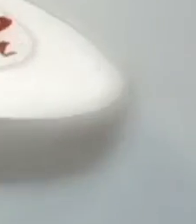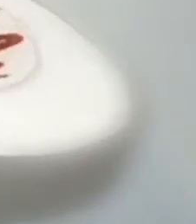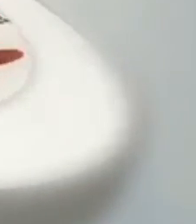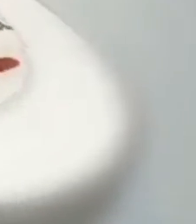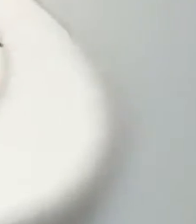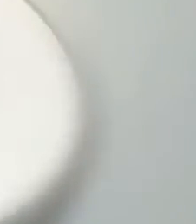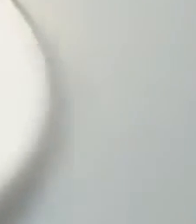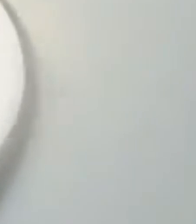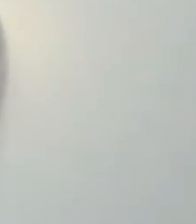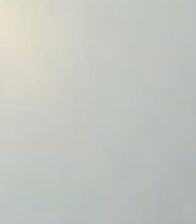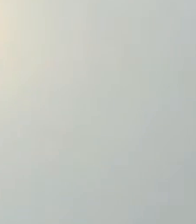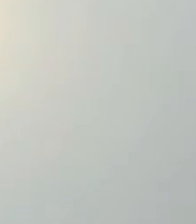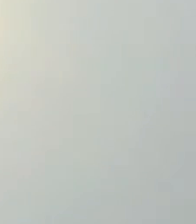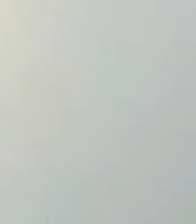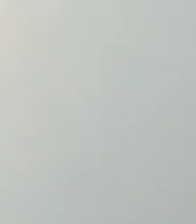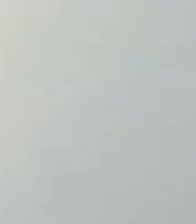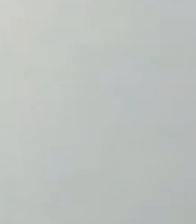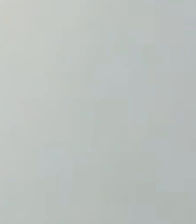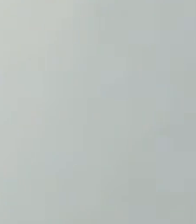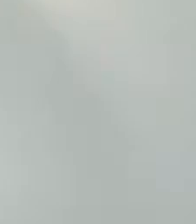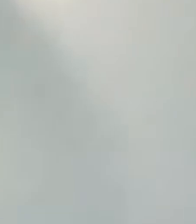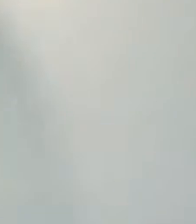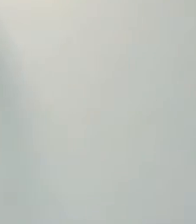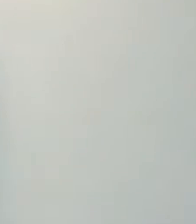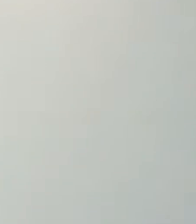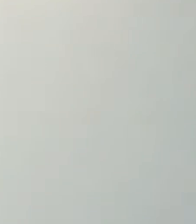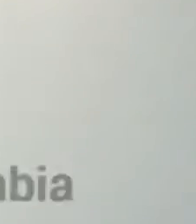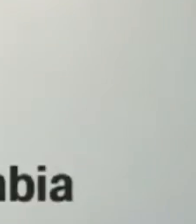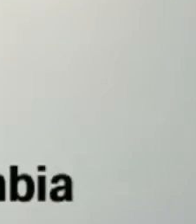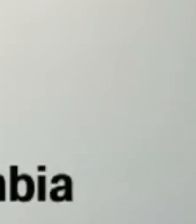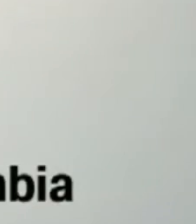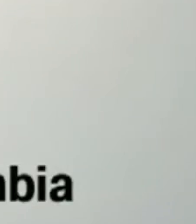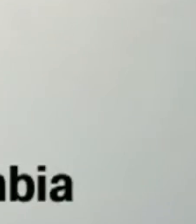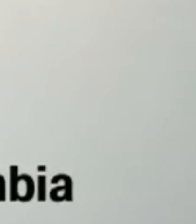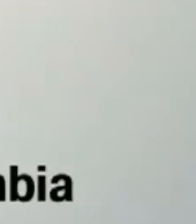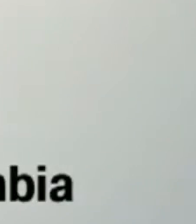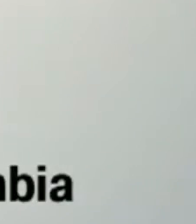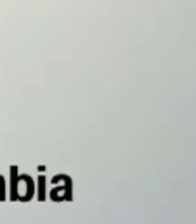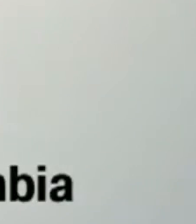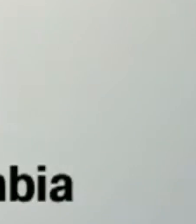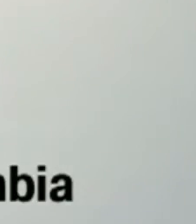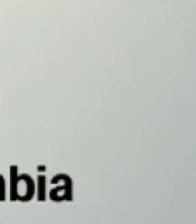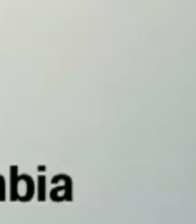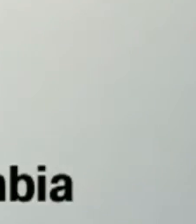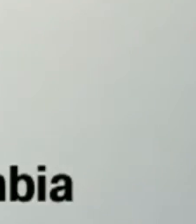de Restaurante El Machín Gourmet, ahora en su nueva sede en el barrio Colombia.